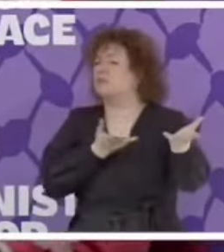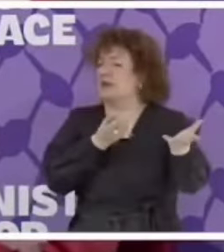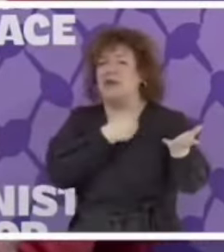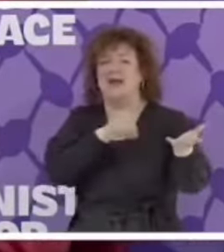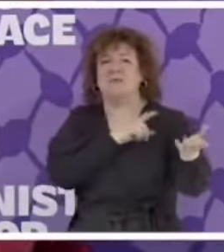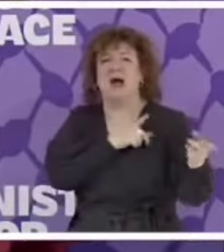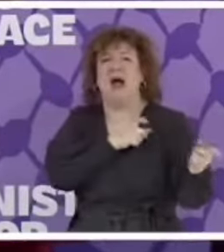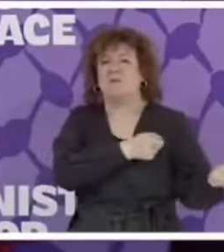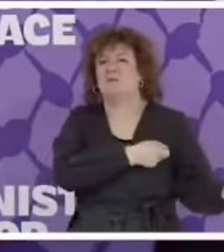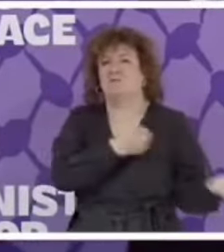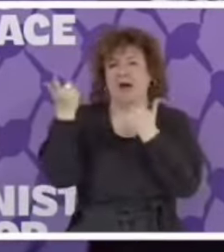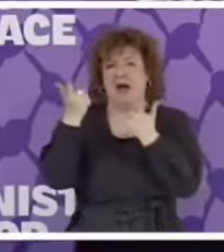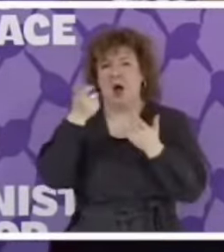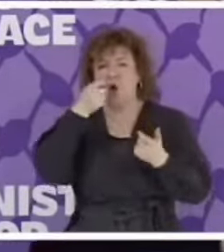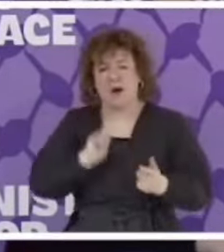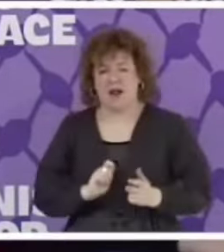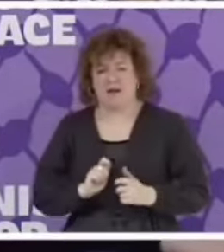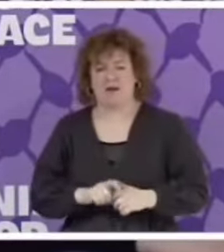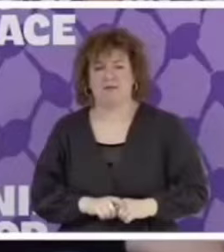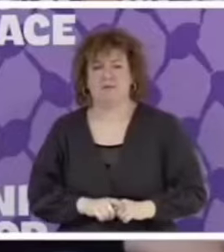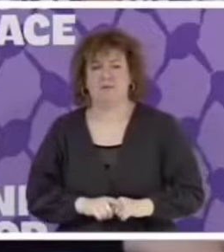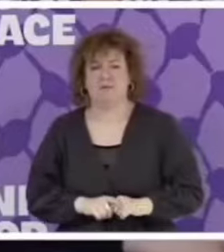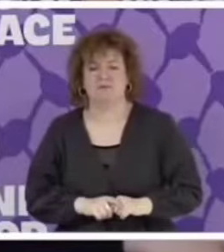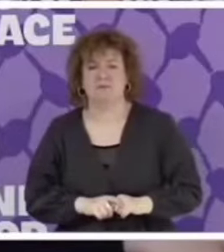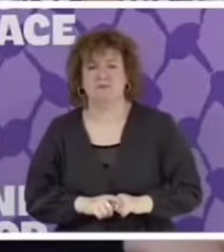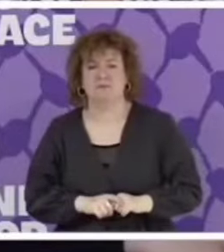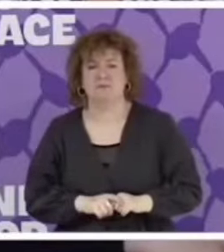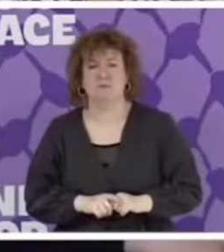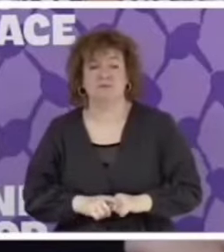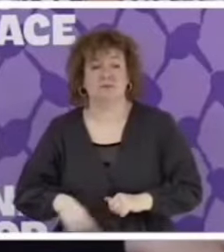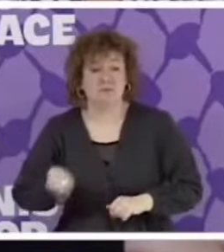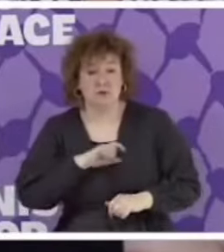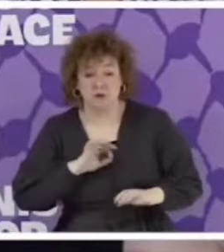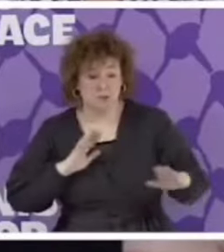España enviaría armas a la guerra.